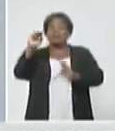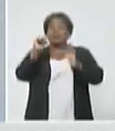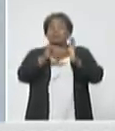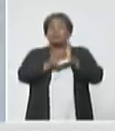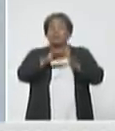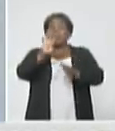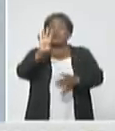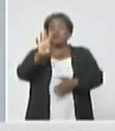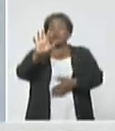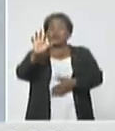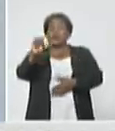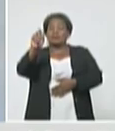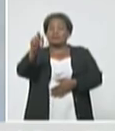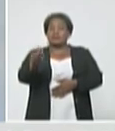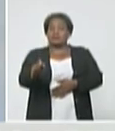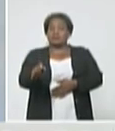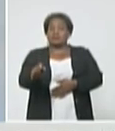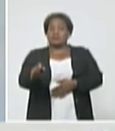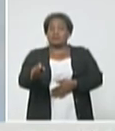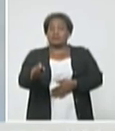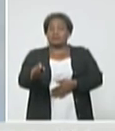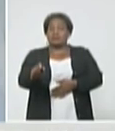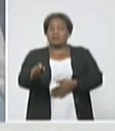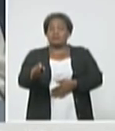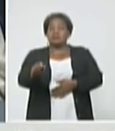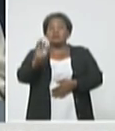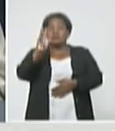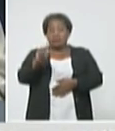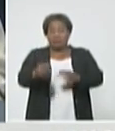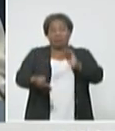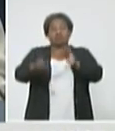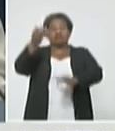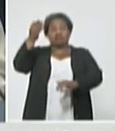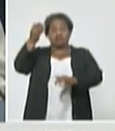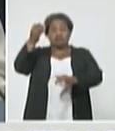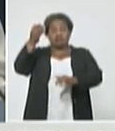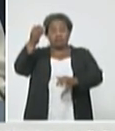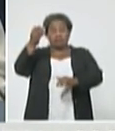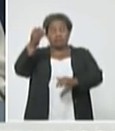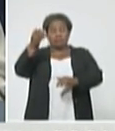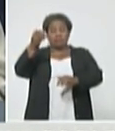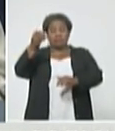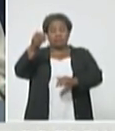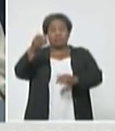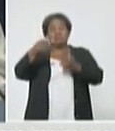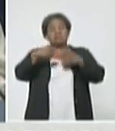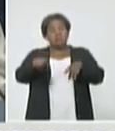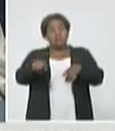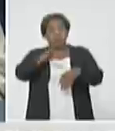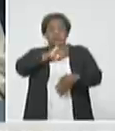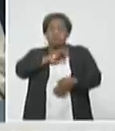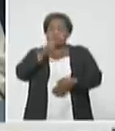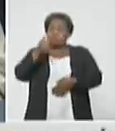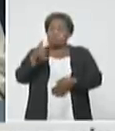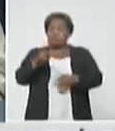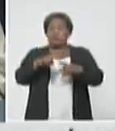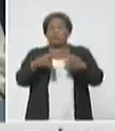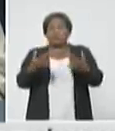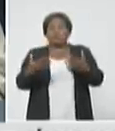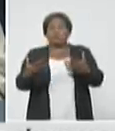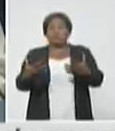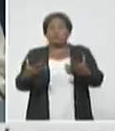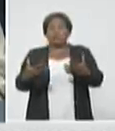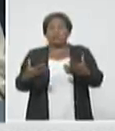3.450 personas. Es una cifra también elevada, pero nos satisface en cierta medida